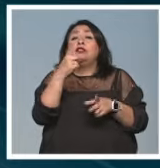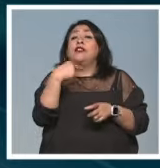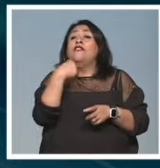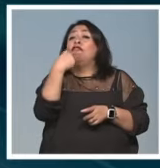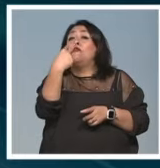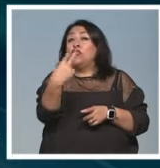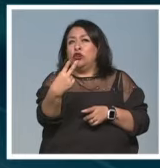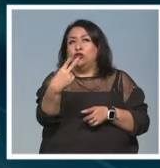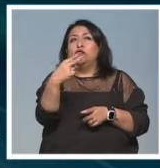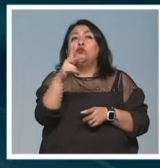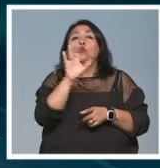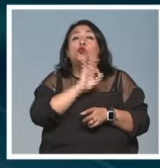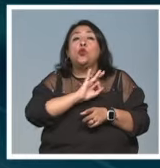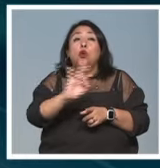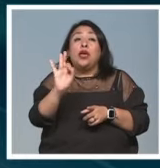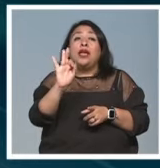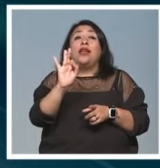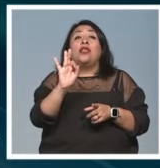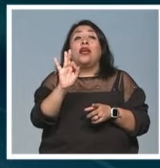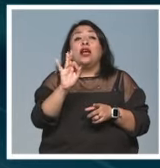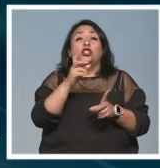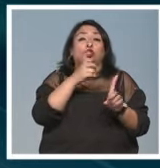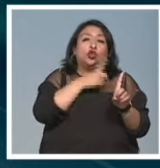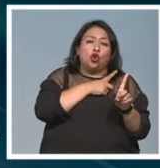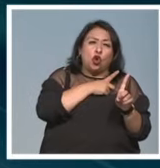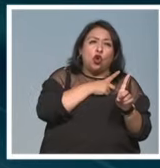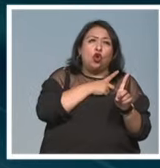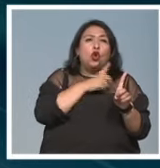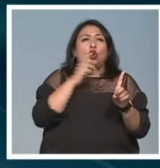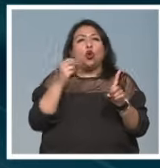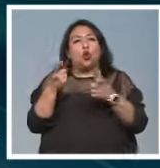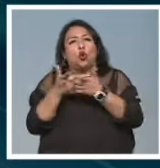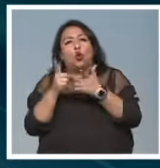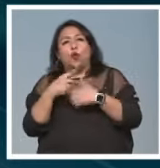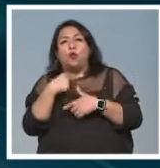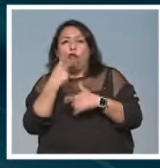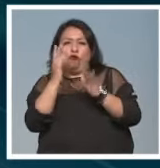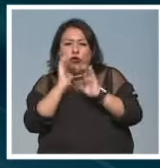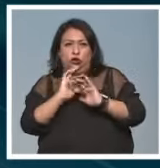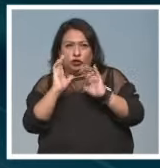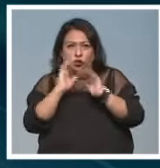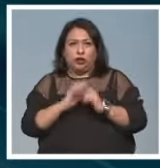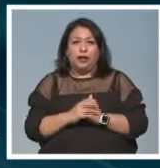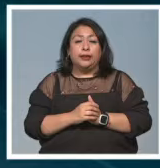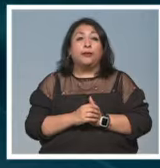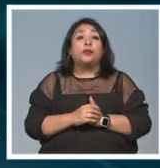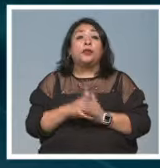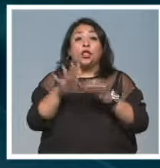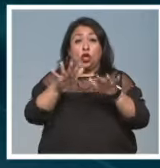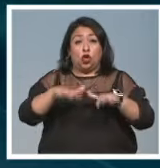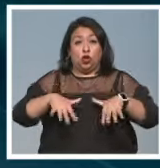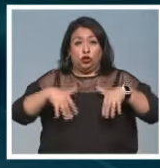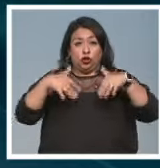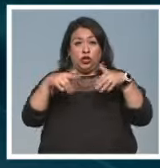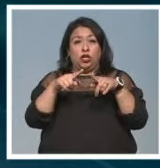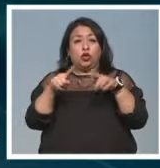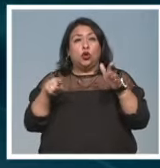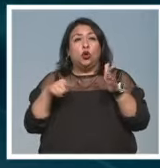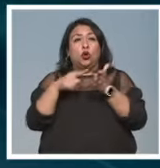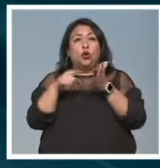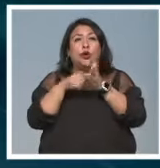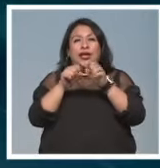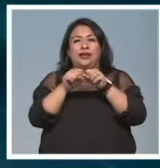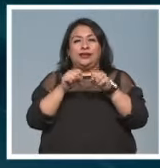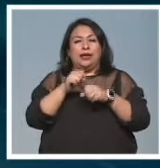ser interpretada tanto como solistas como grupalmente. El concierto, que será en la sala principal